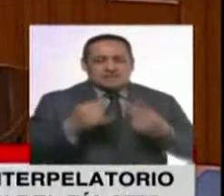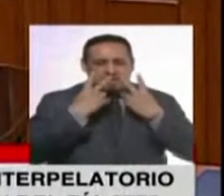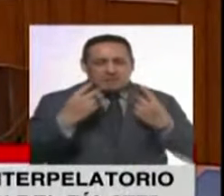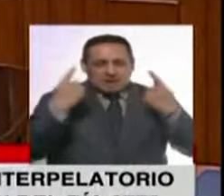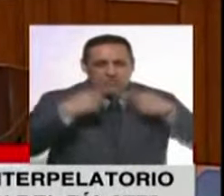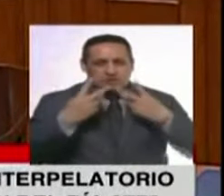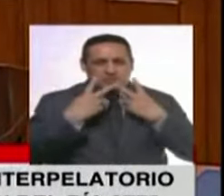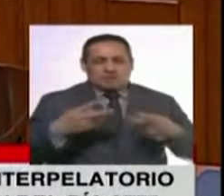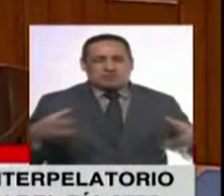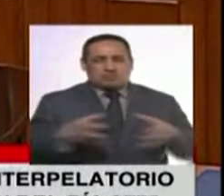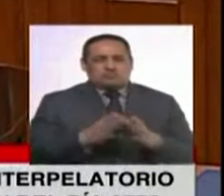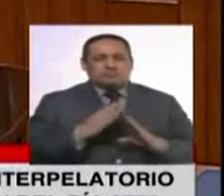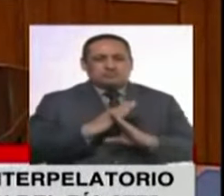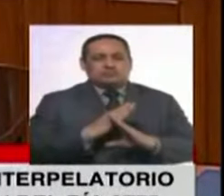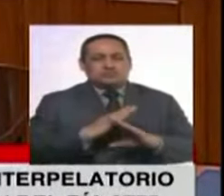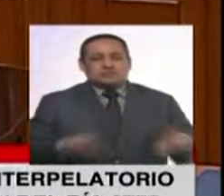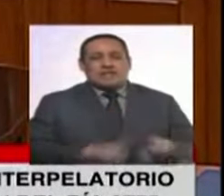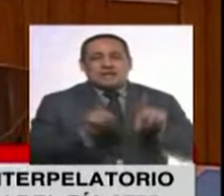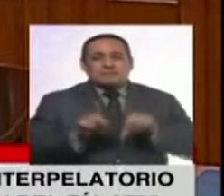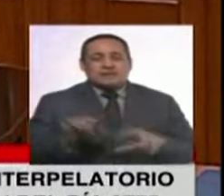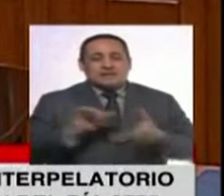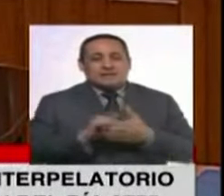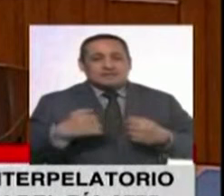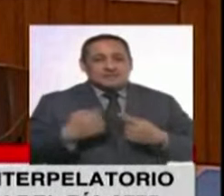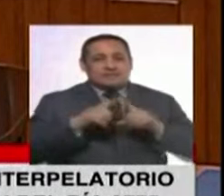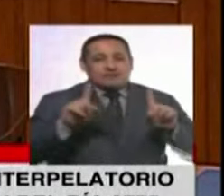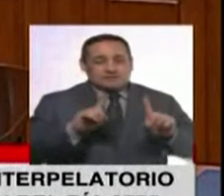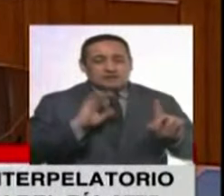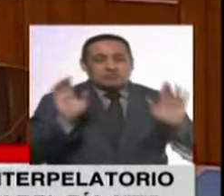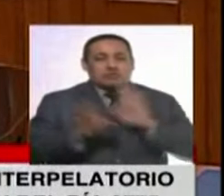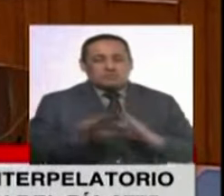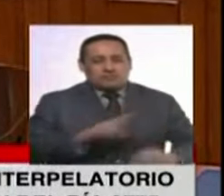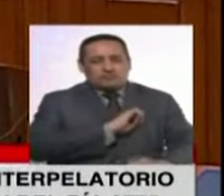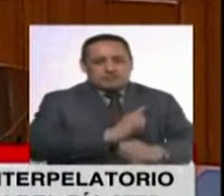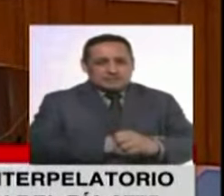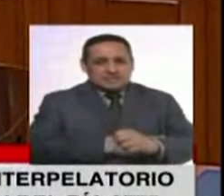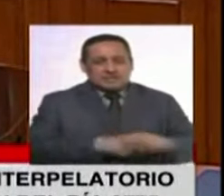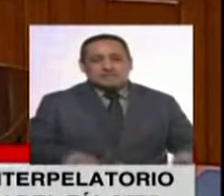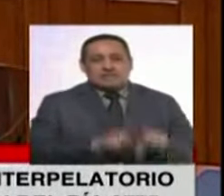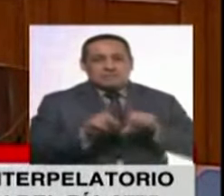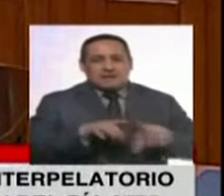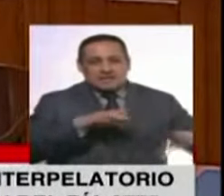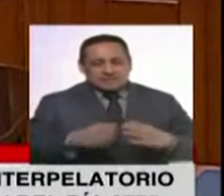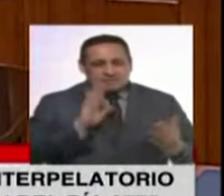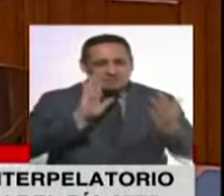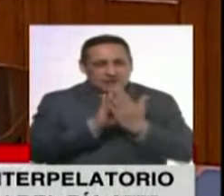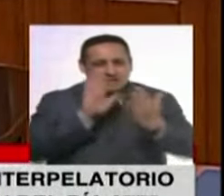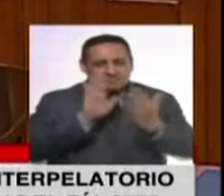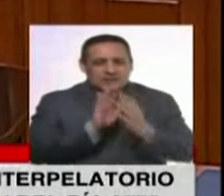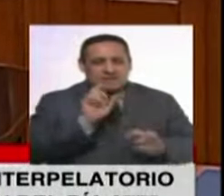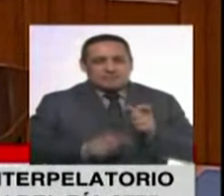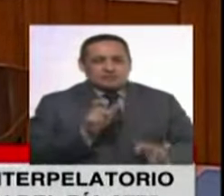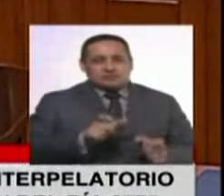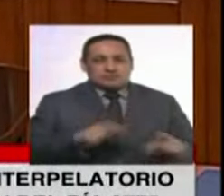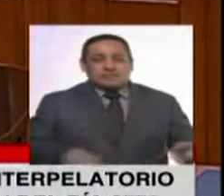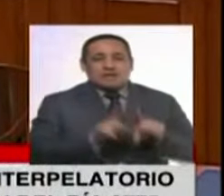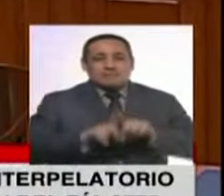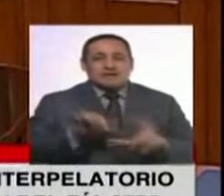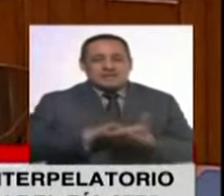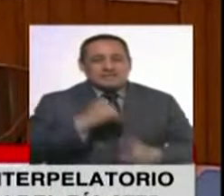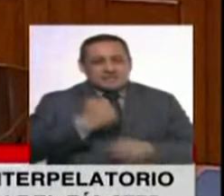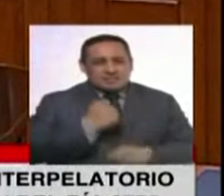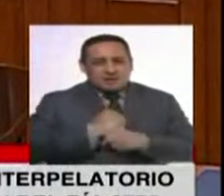afectar a la institución sino por el contrario fortalecerla y acercar la masa a la población a